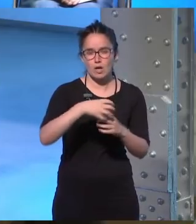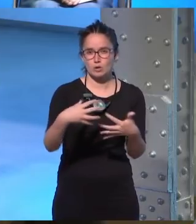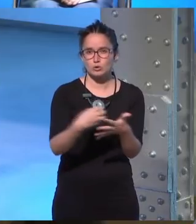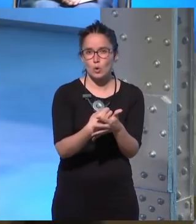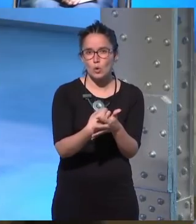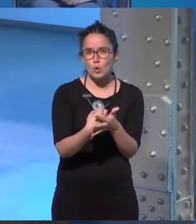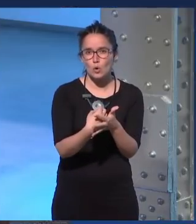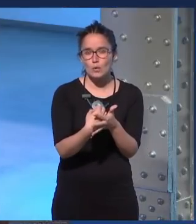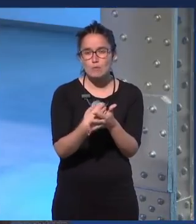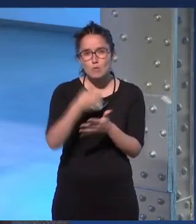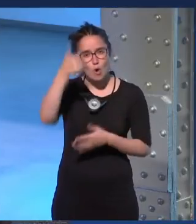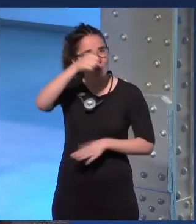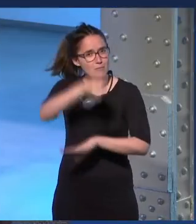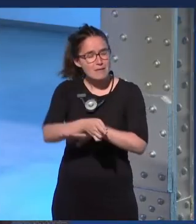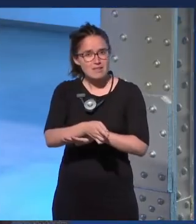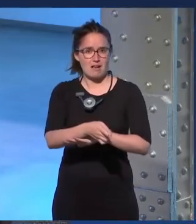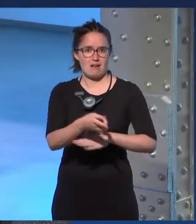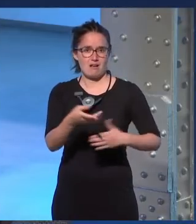de un plato y arcado geek,